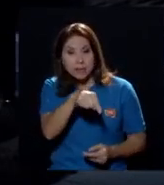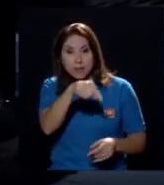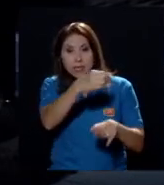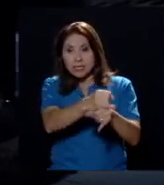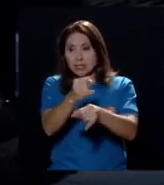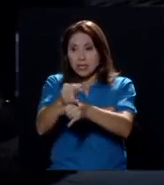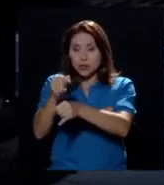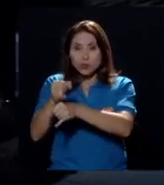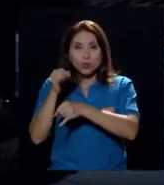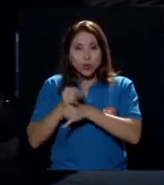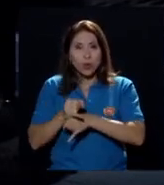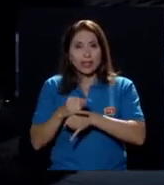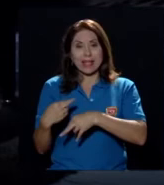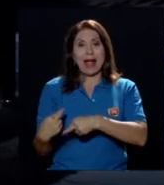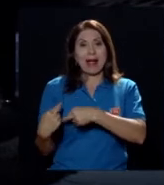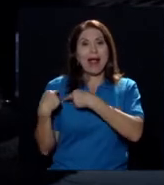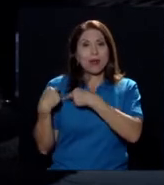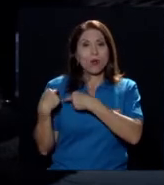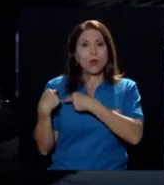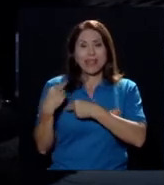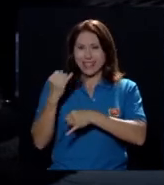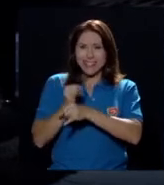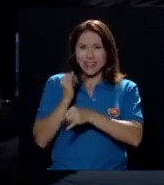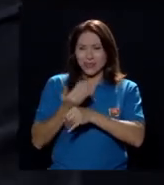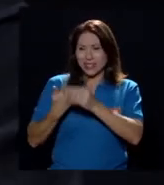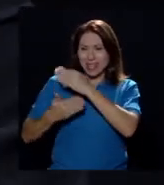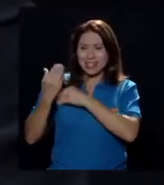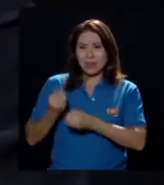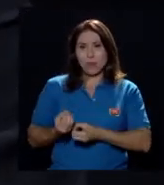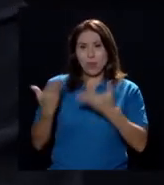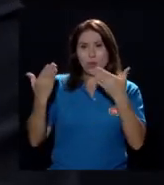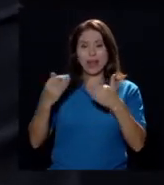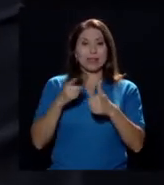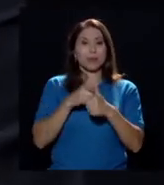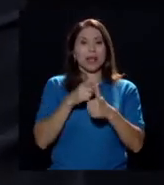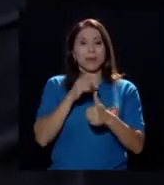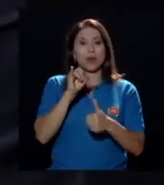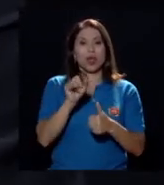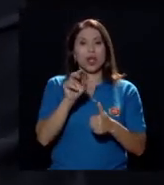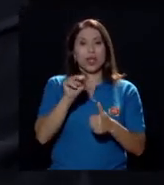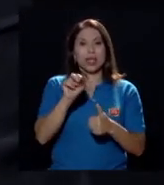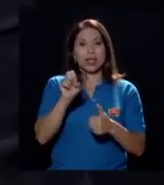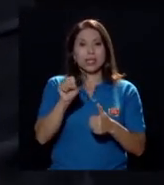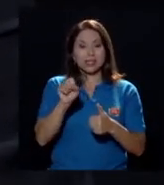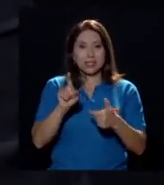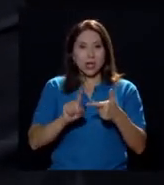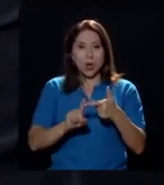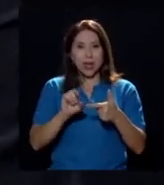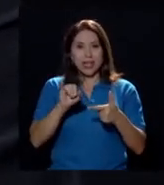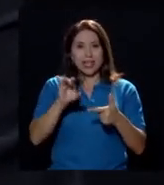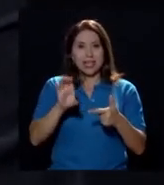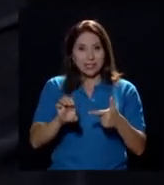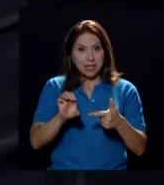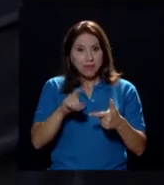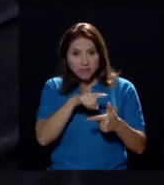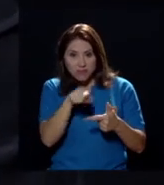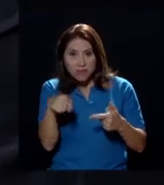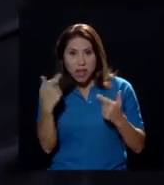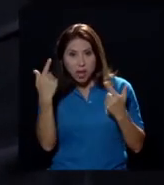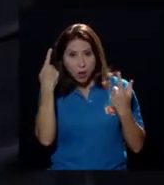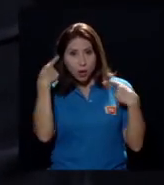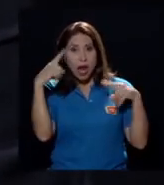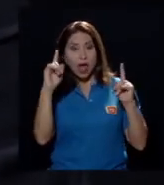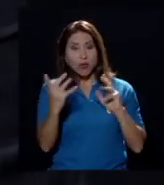las instituciones que eran o públicas como el INSS y el ICE, pues han logrado adaptarse a los cambios, ¿verdad? Y eso es lo que...